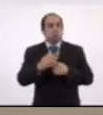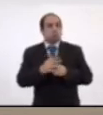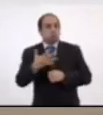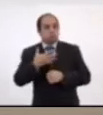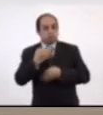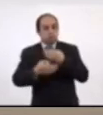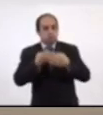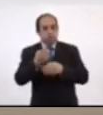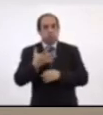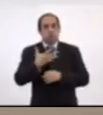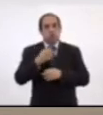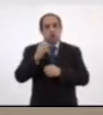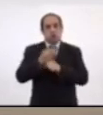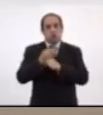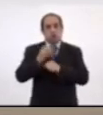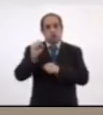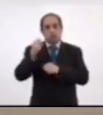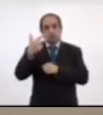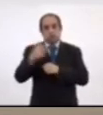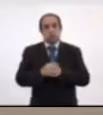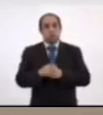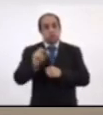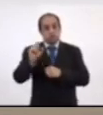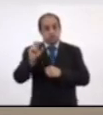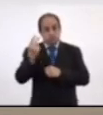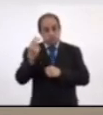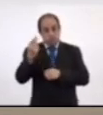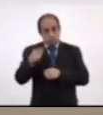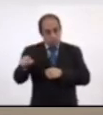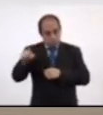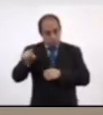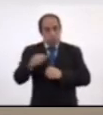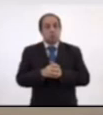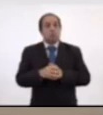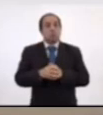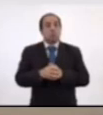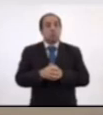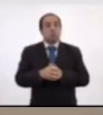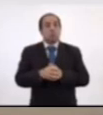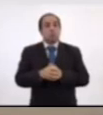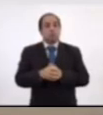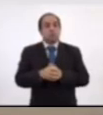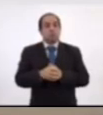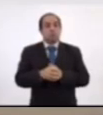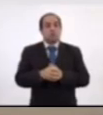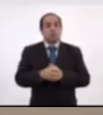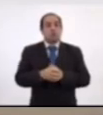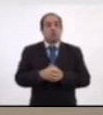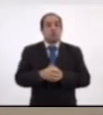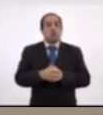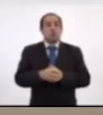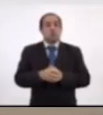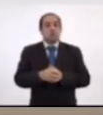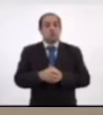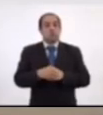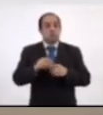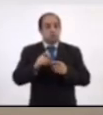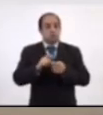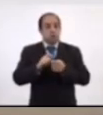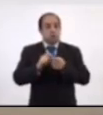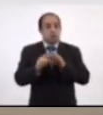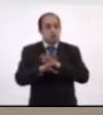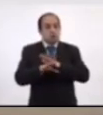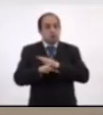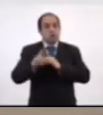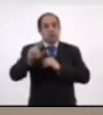momento 68 trasplantes de córnea, 25 de ellos aquí en la ciudad, trasplantes renales de 96, 24 han sido aquí en la ciudad,